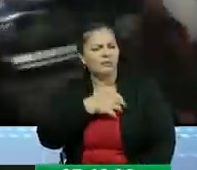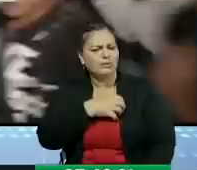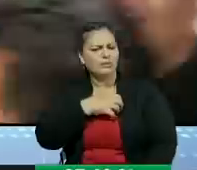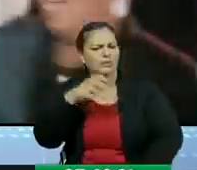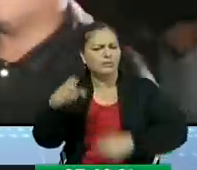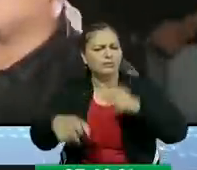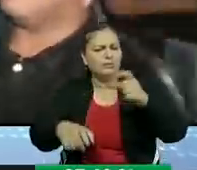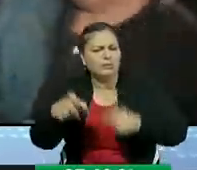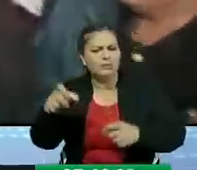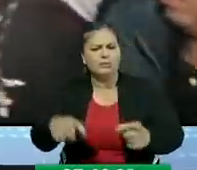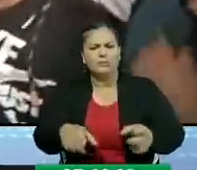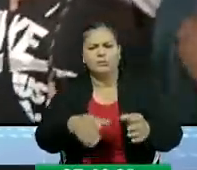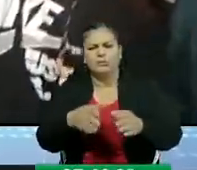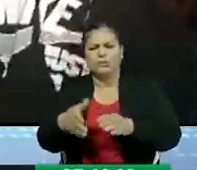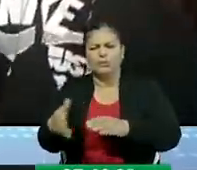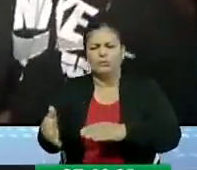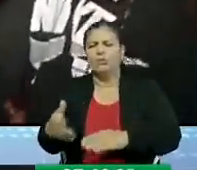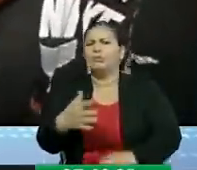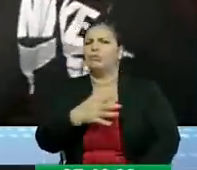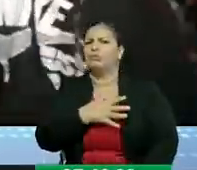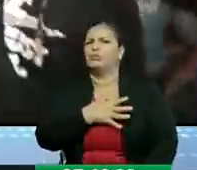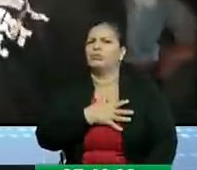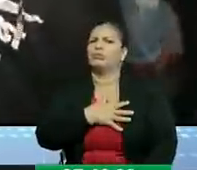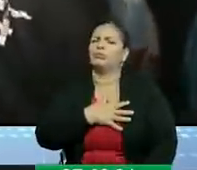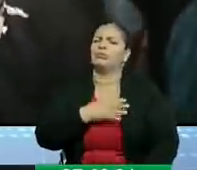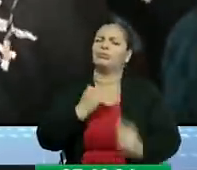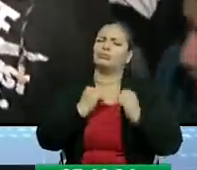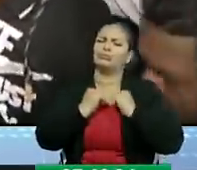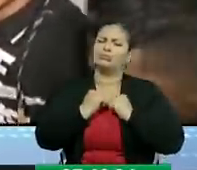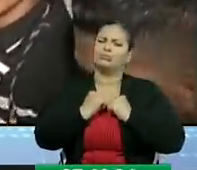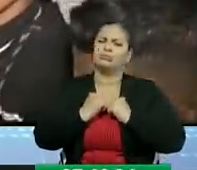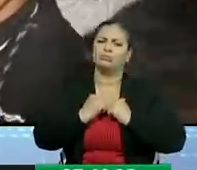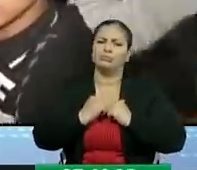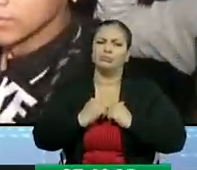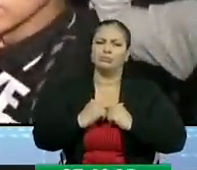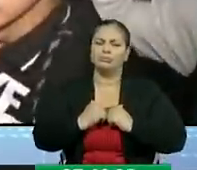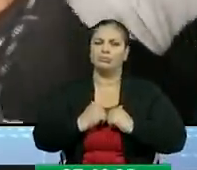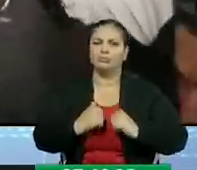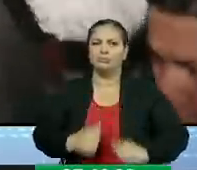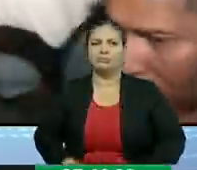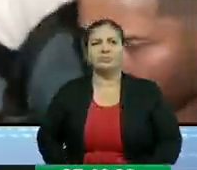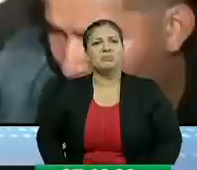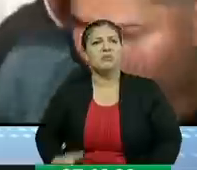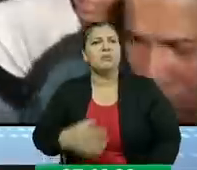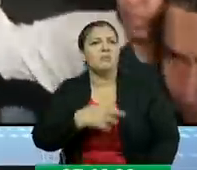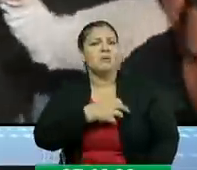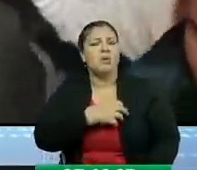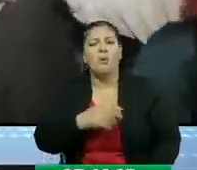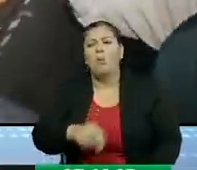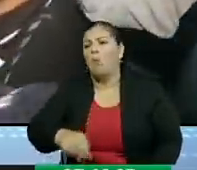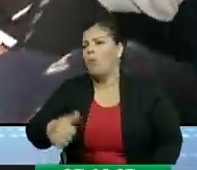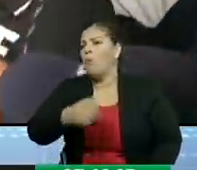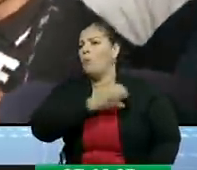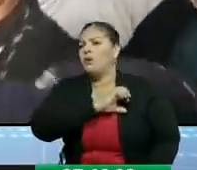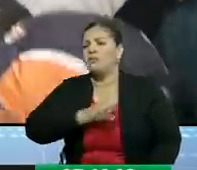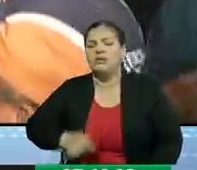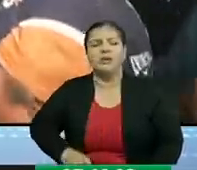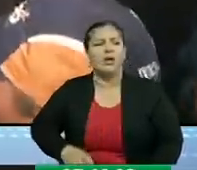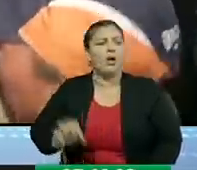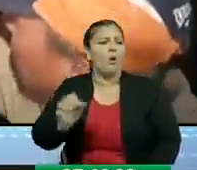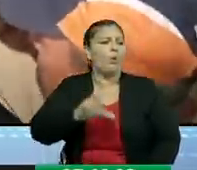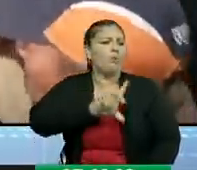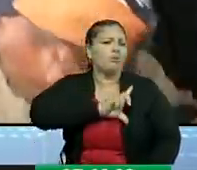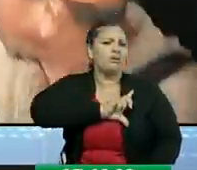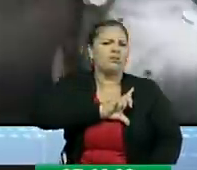al Ecuador entero, pues indudablemente este tipo de situaciones, porque pudo haber sido hinchas del Emelec, hinchas de la Liga Deportiva Universitaria,